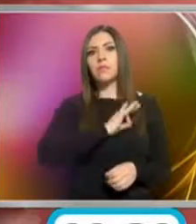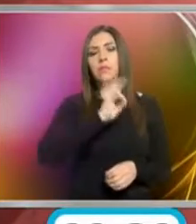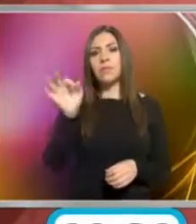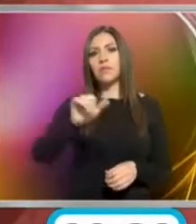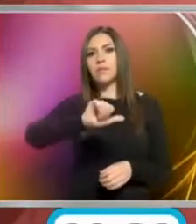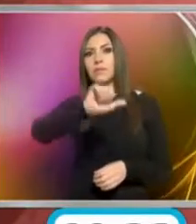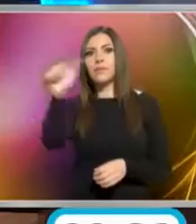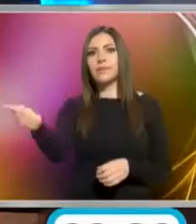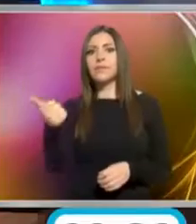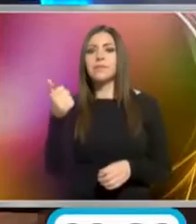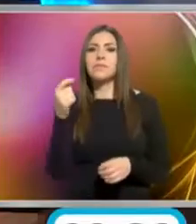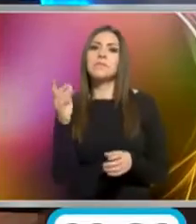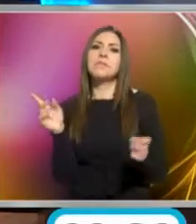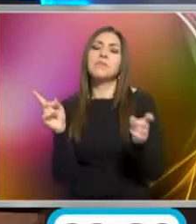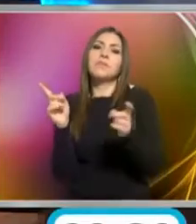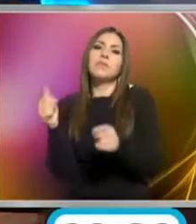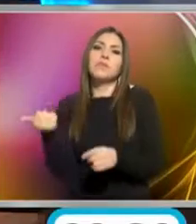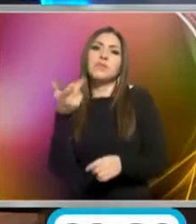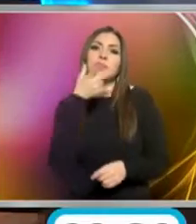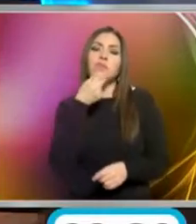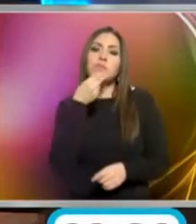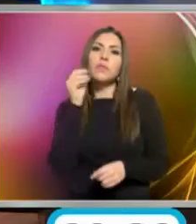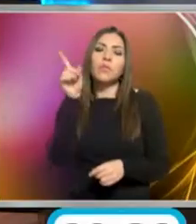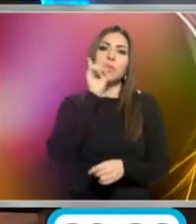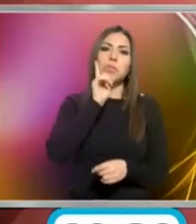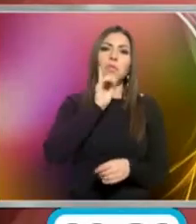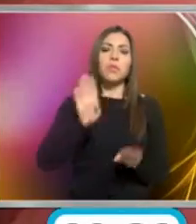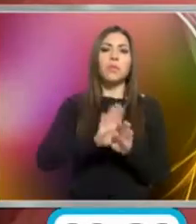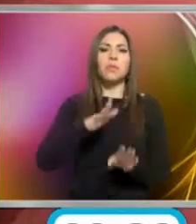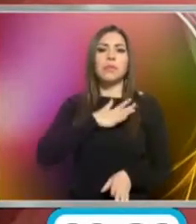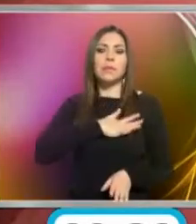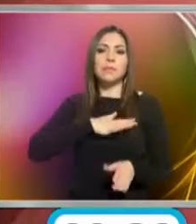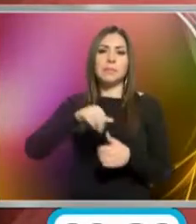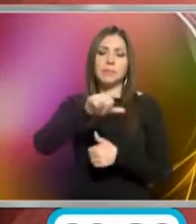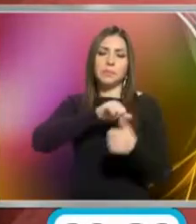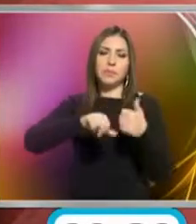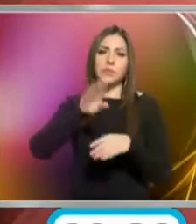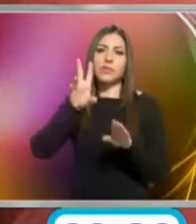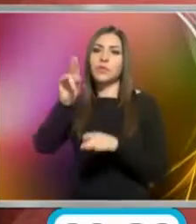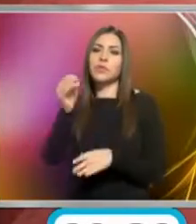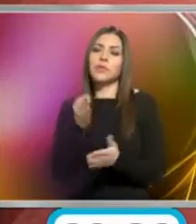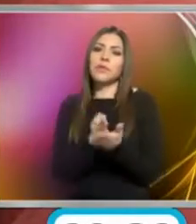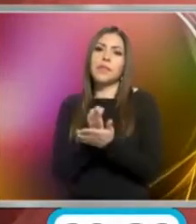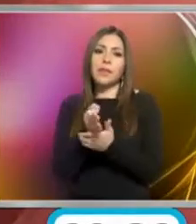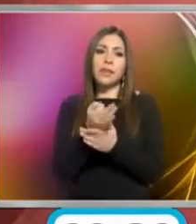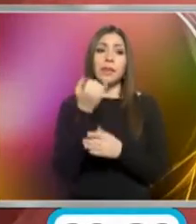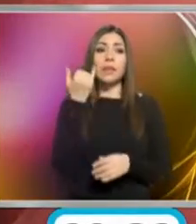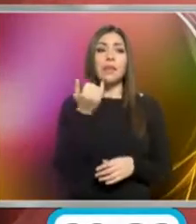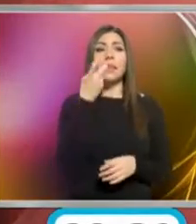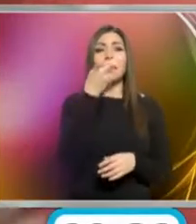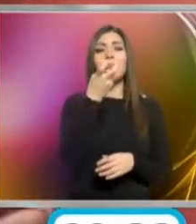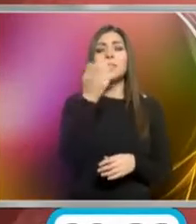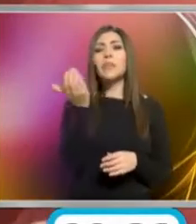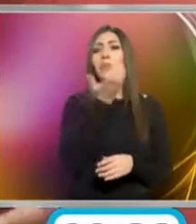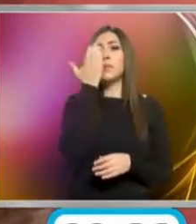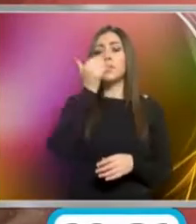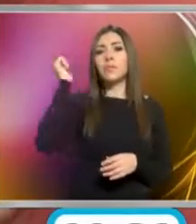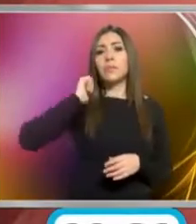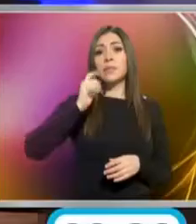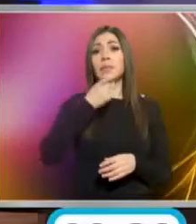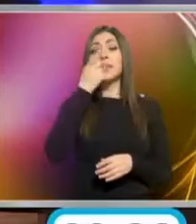independientemente del género. Entonces, yo sí quiero hacer hincapié de que el gran mito de que los hombres son más infieles que las mujeres ha